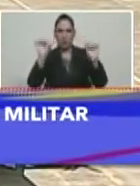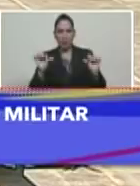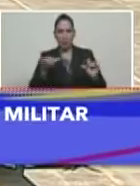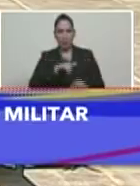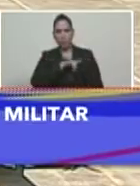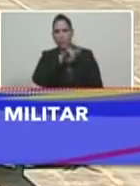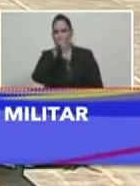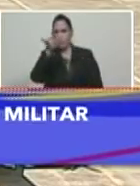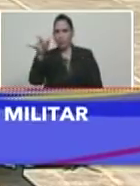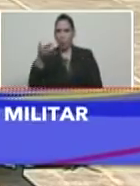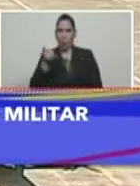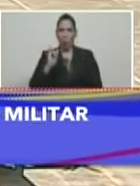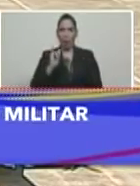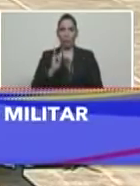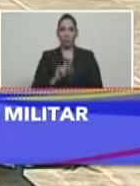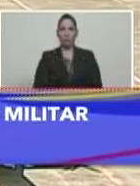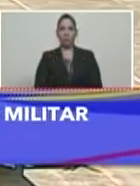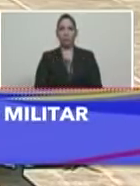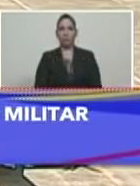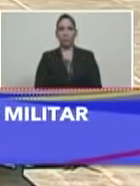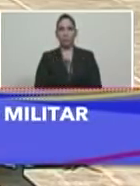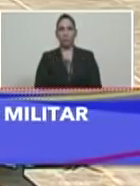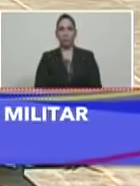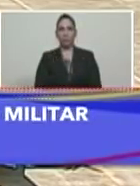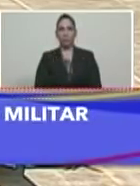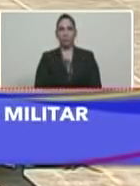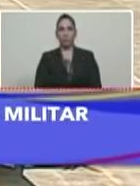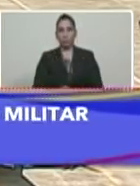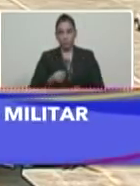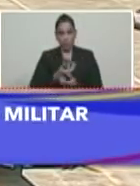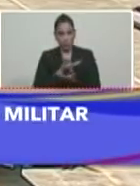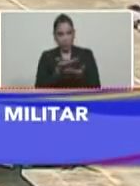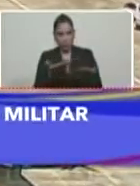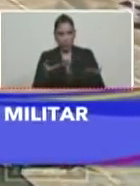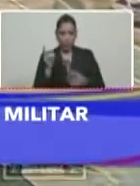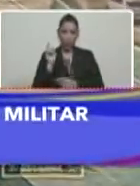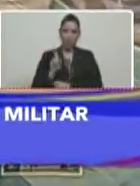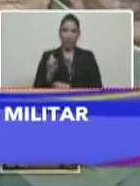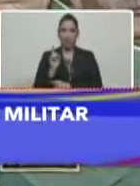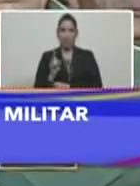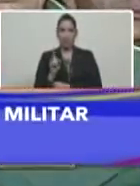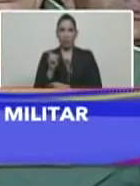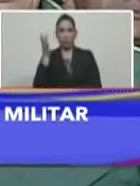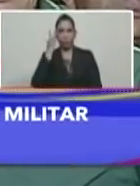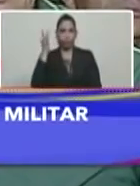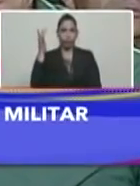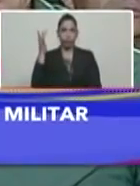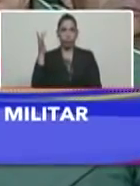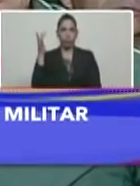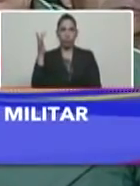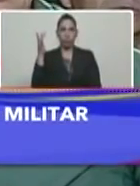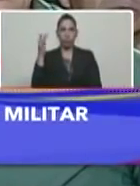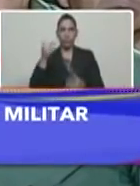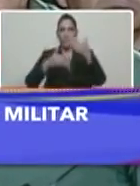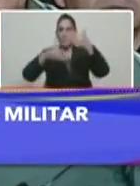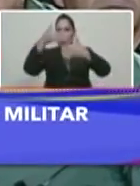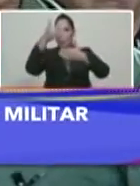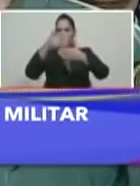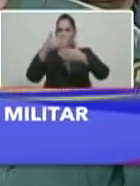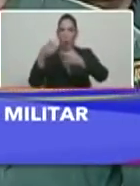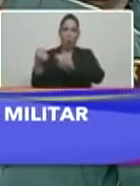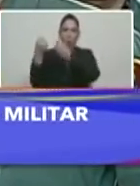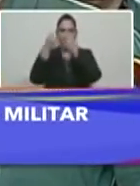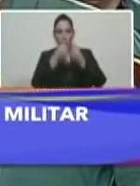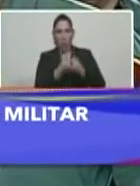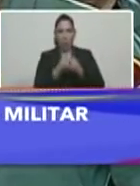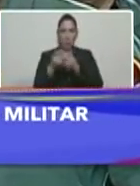y sé las necesidades que se nos han creado con el bloqueo económico y la